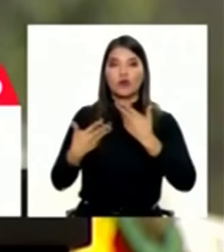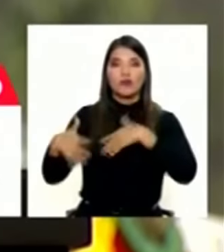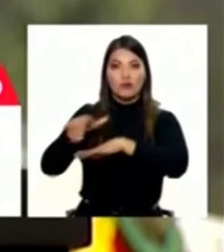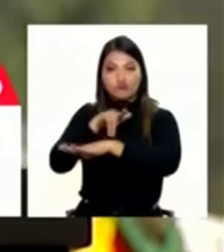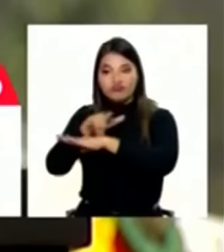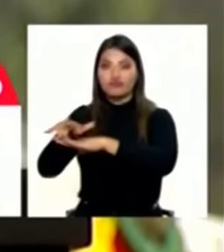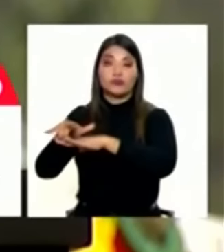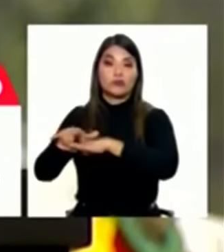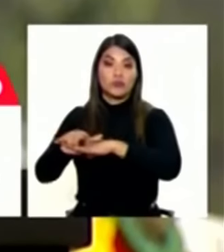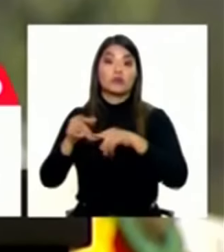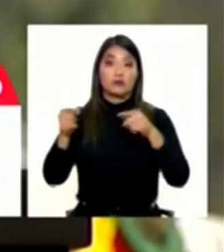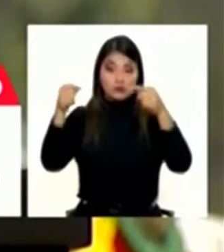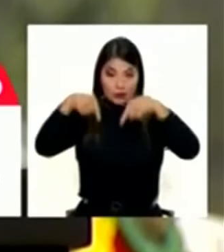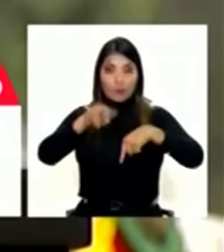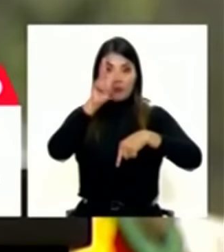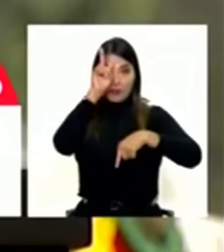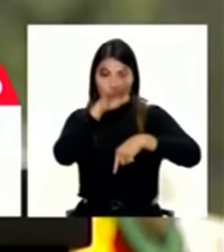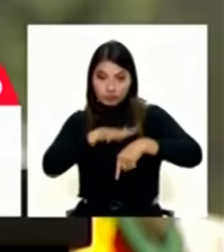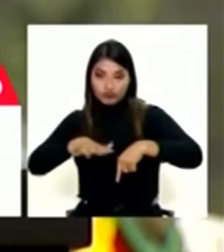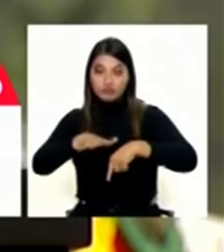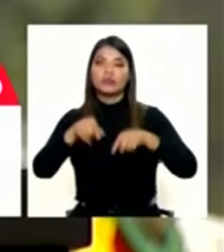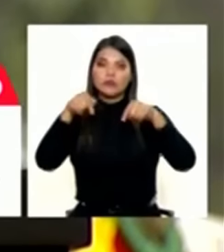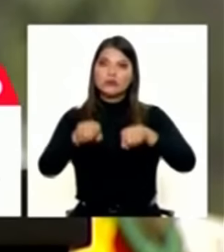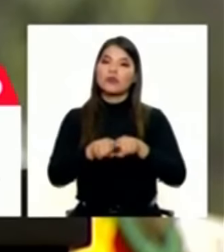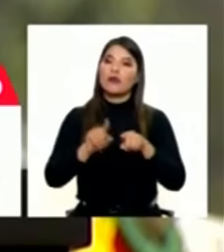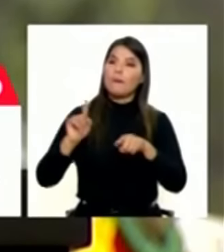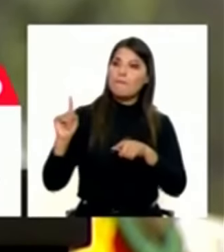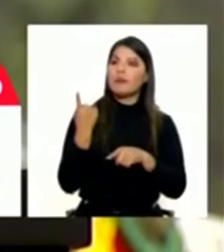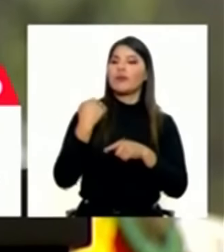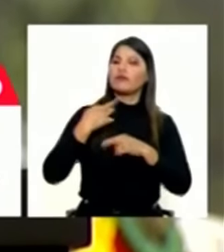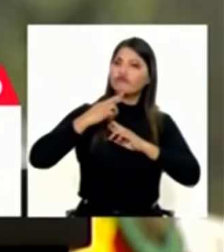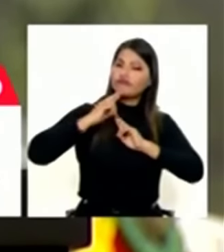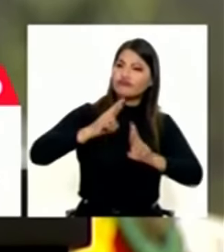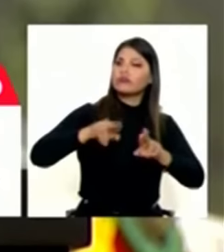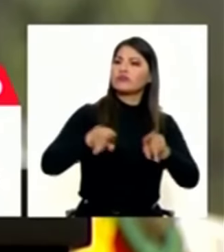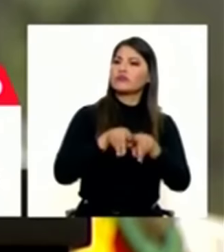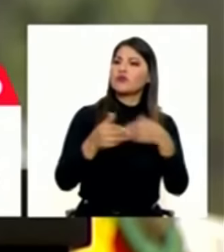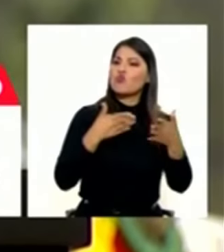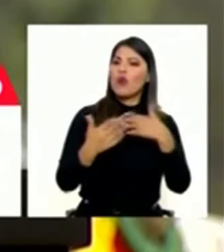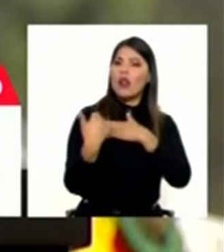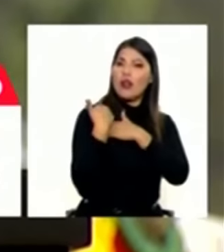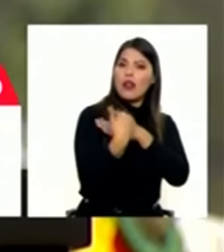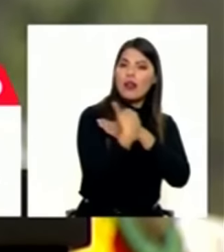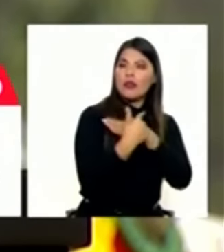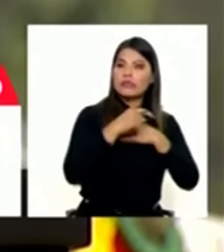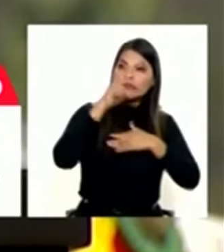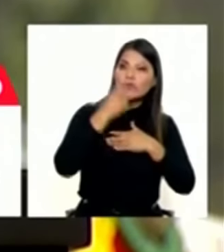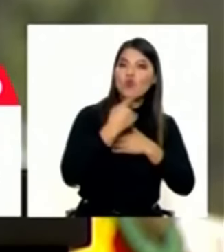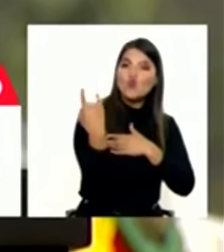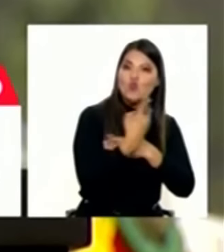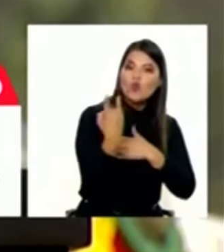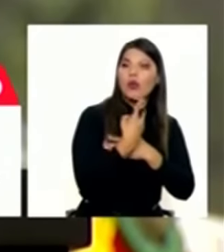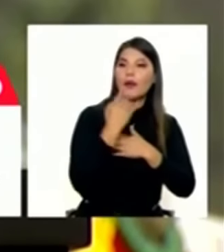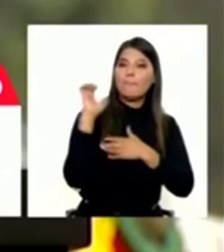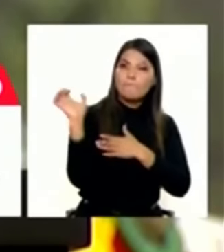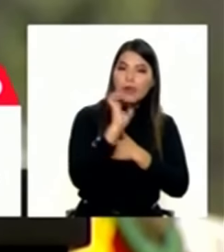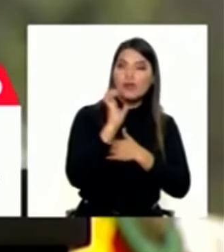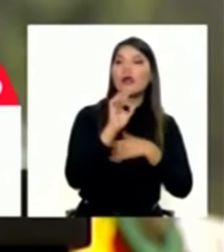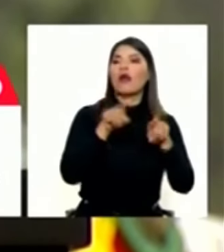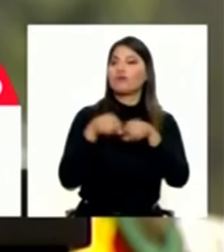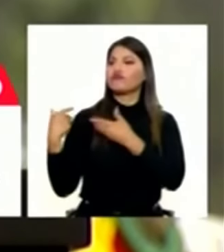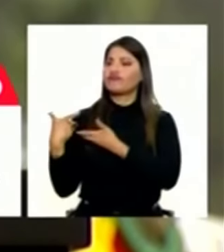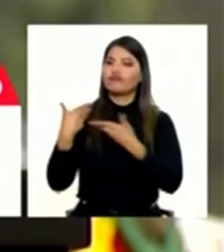Al interior del territorio, seguimos siendo la primera respuesta para cada emergencia, colaborando estrechamente con